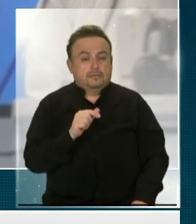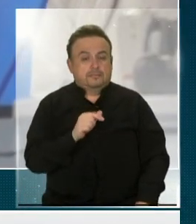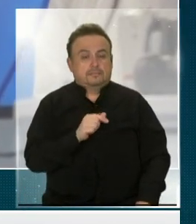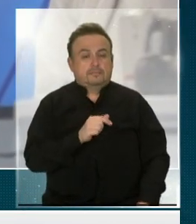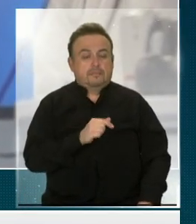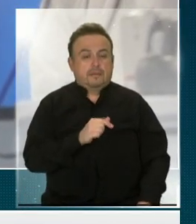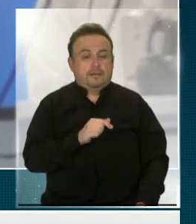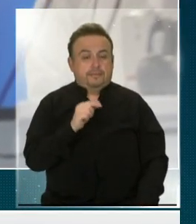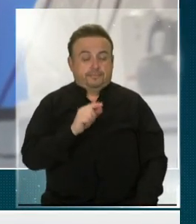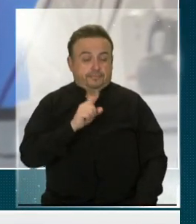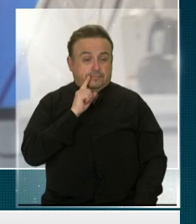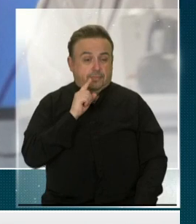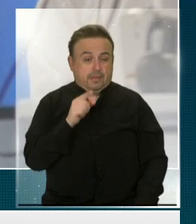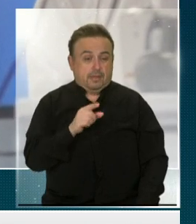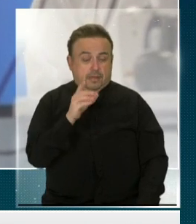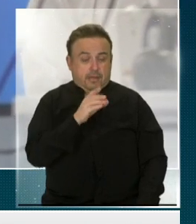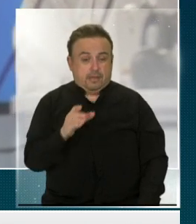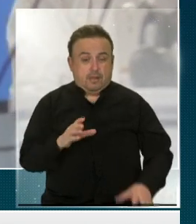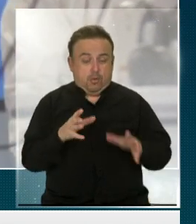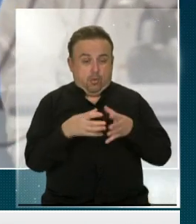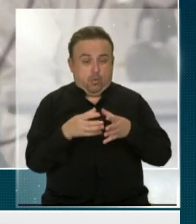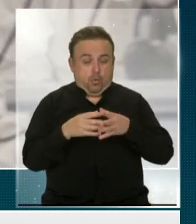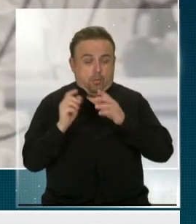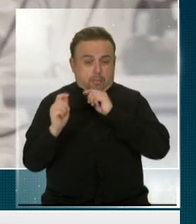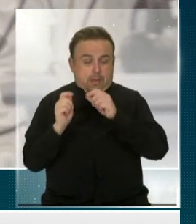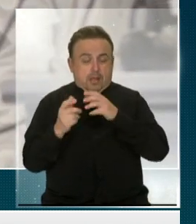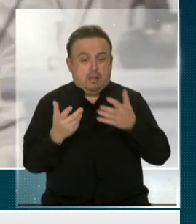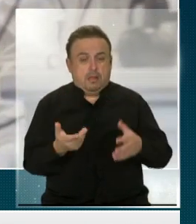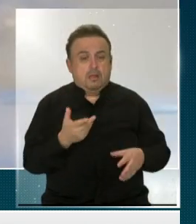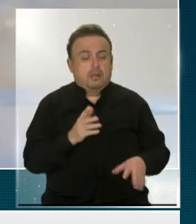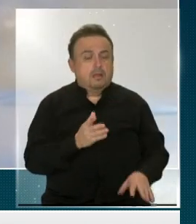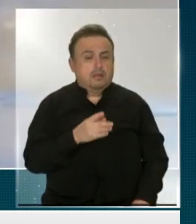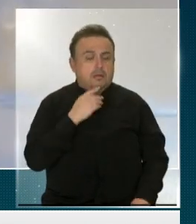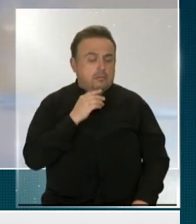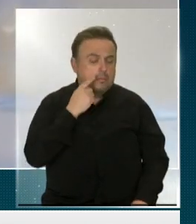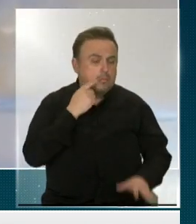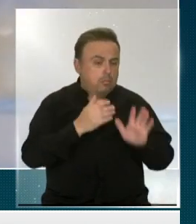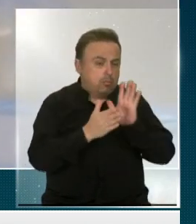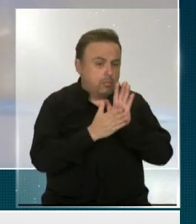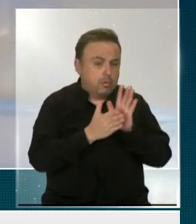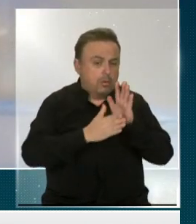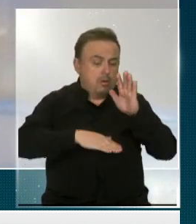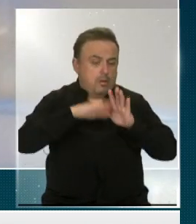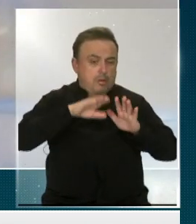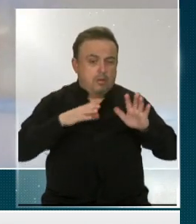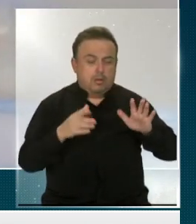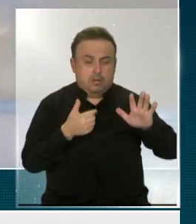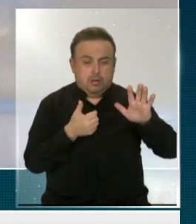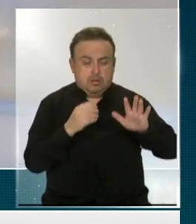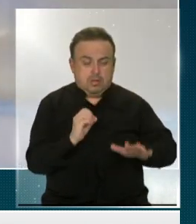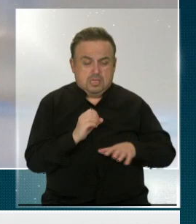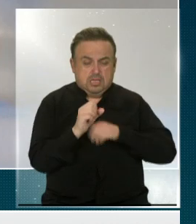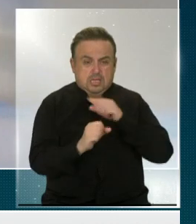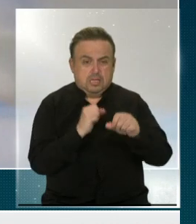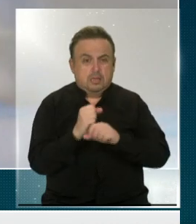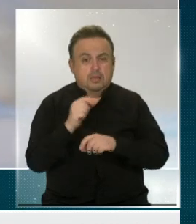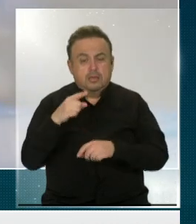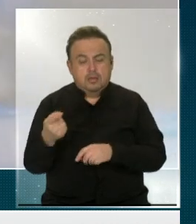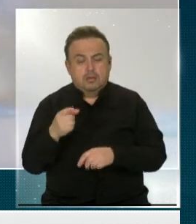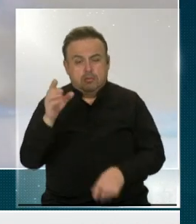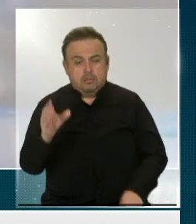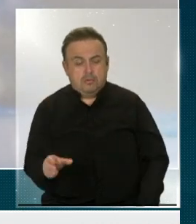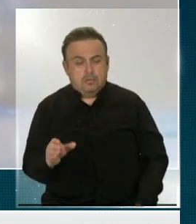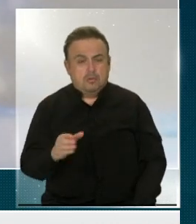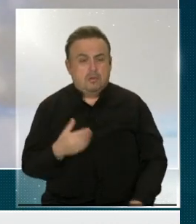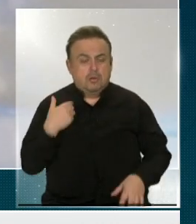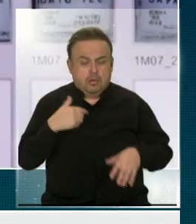tener personas de los grupos de riesgo es decir se prueba con personas mayores de 60 años con personas